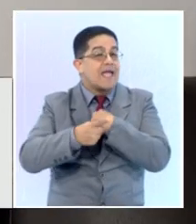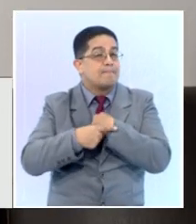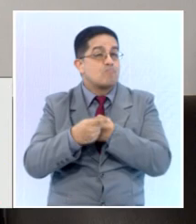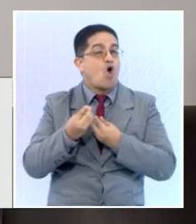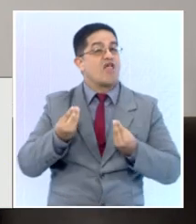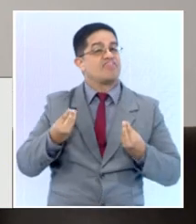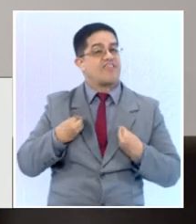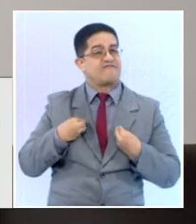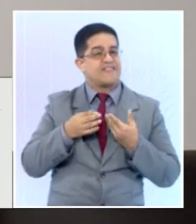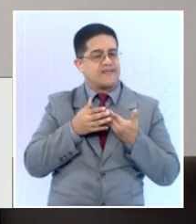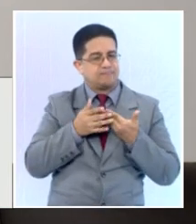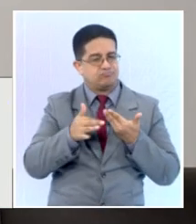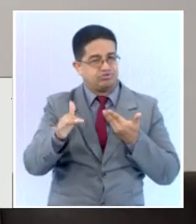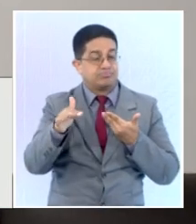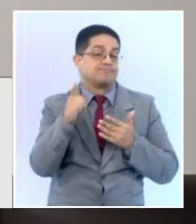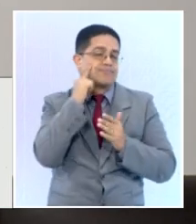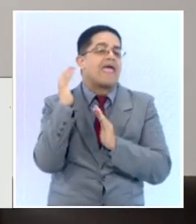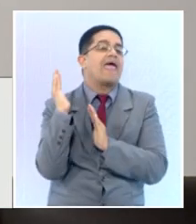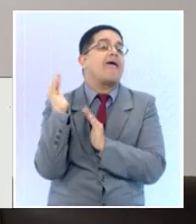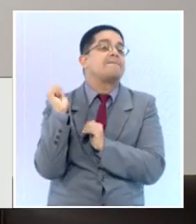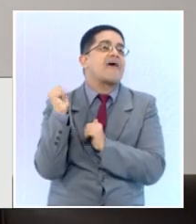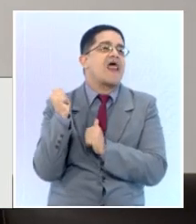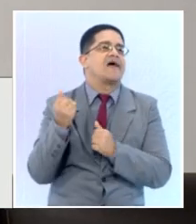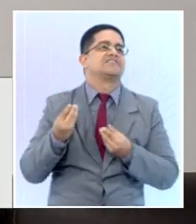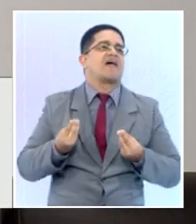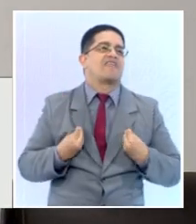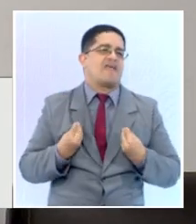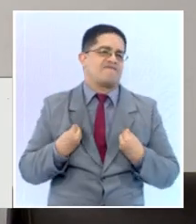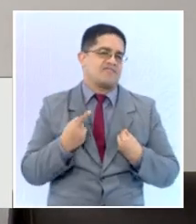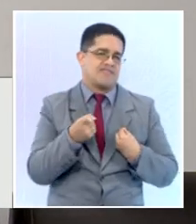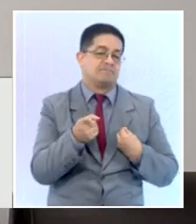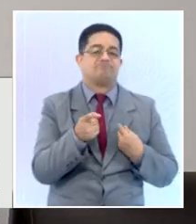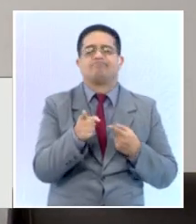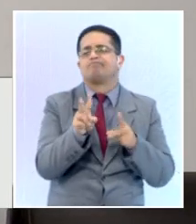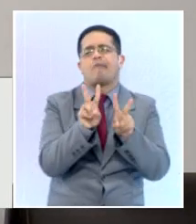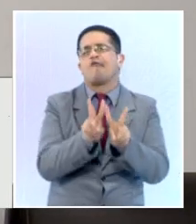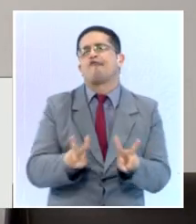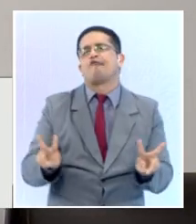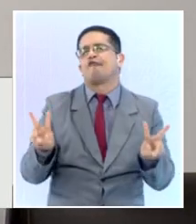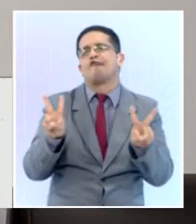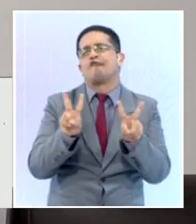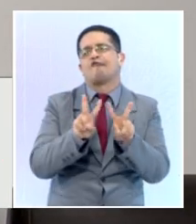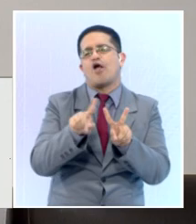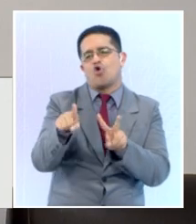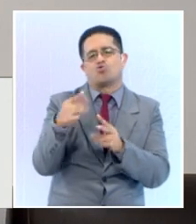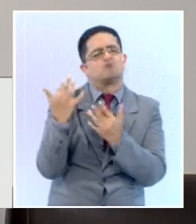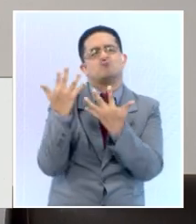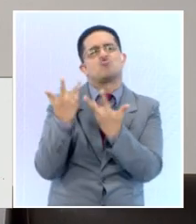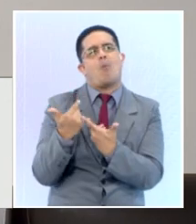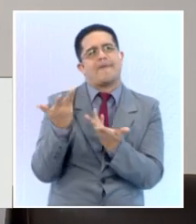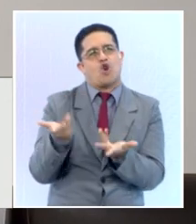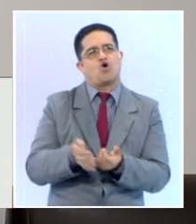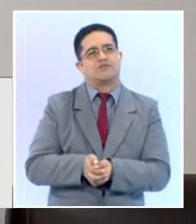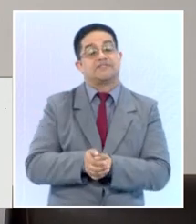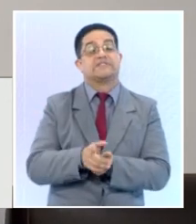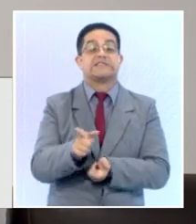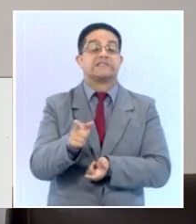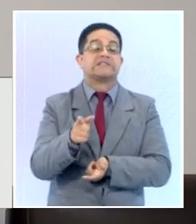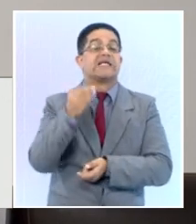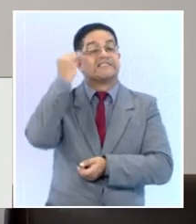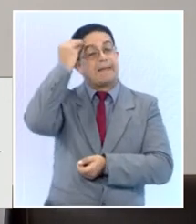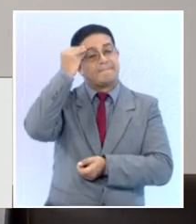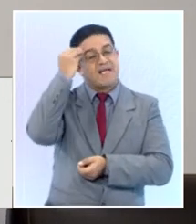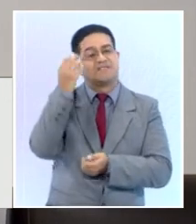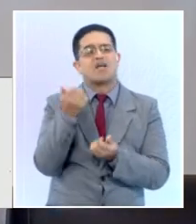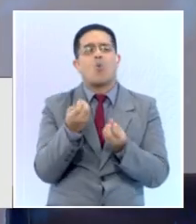también se le llama esperanza de vida es más bien un valor estadístico promediado donde se estima Cuánto